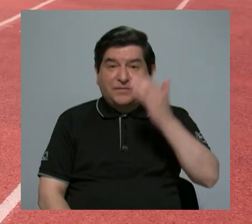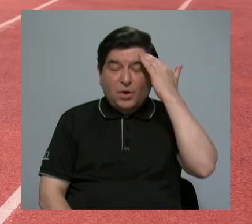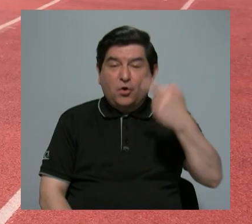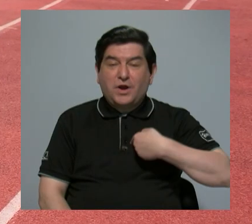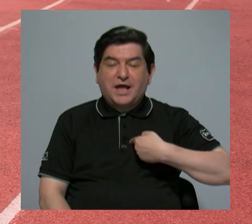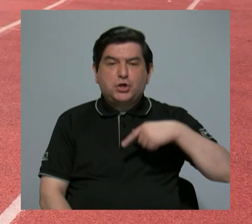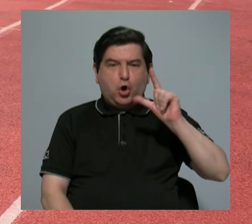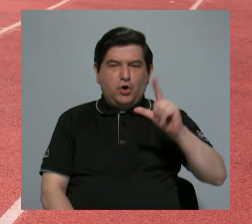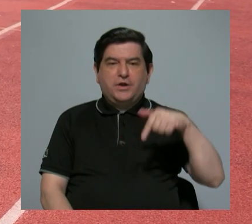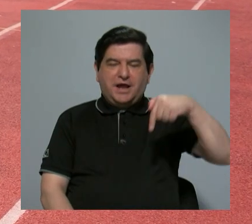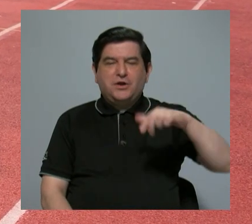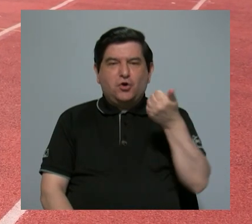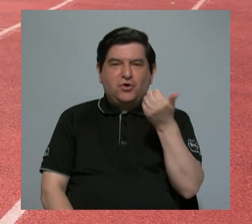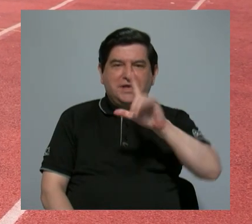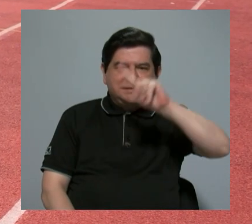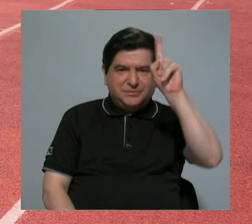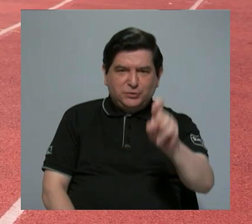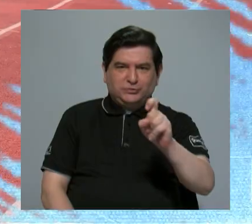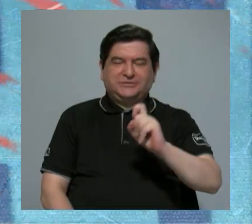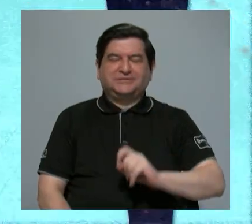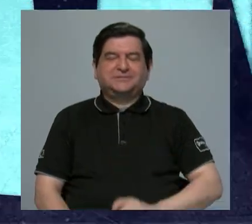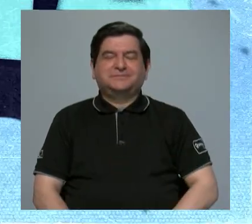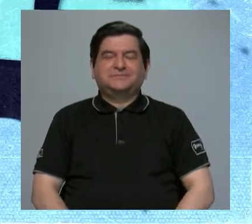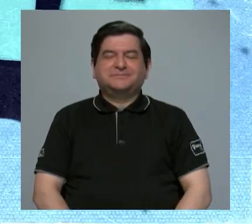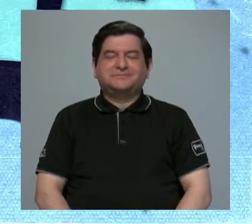Hola, yo soy Loriana y estas son 15 preguntas.